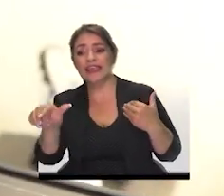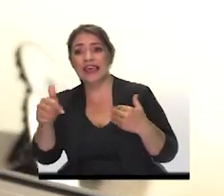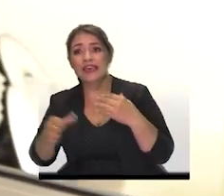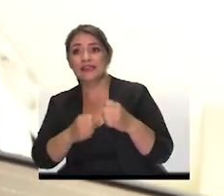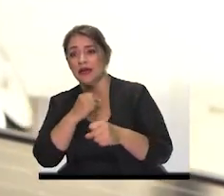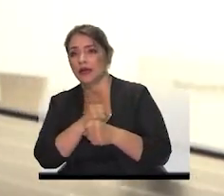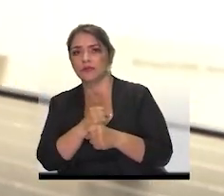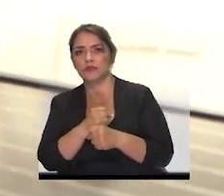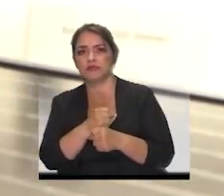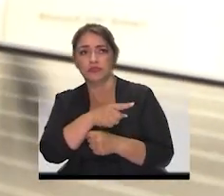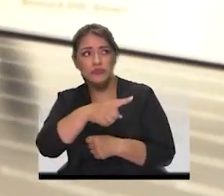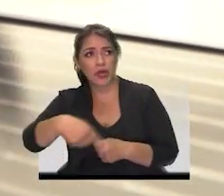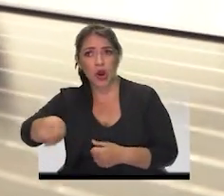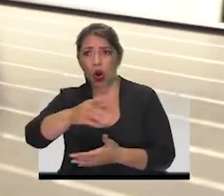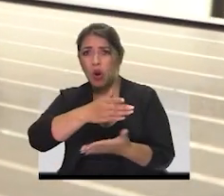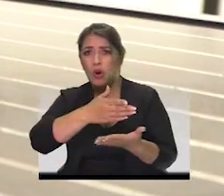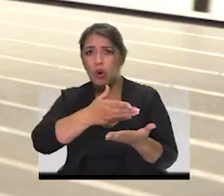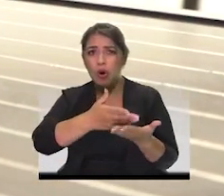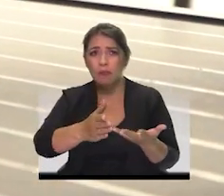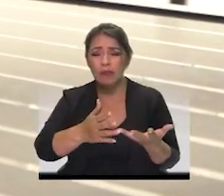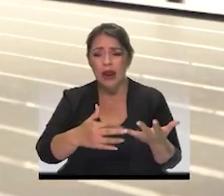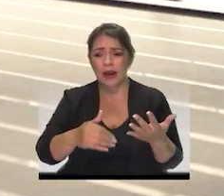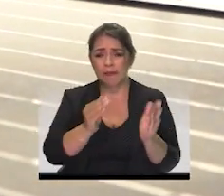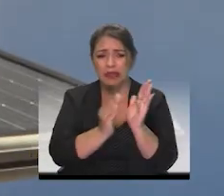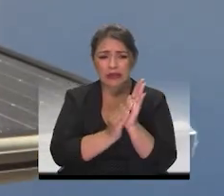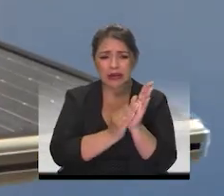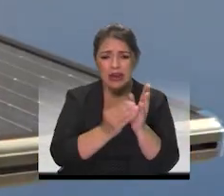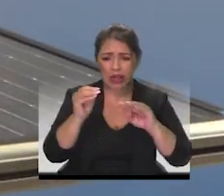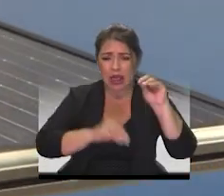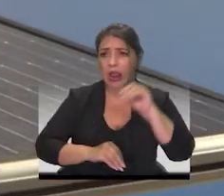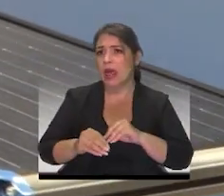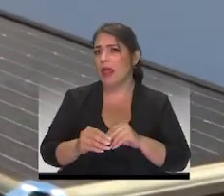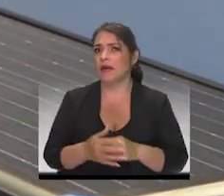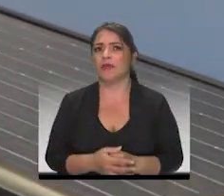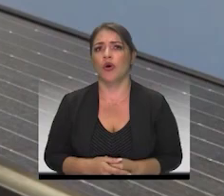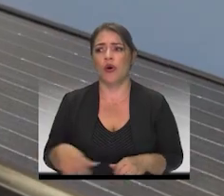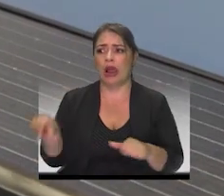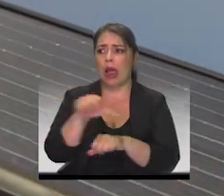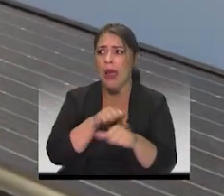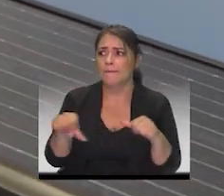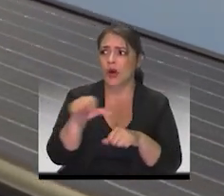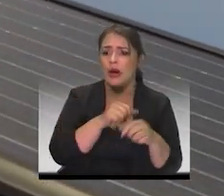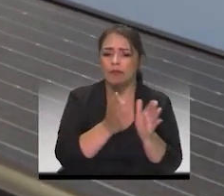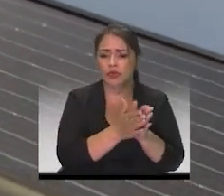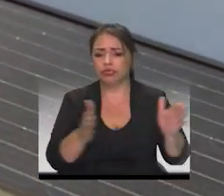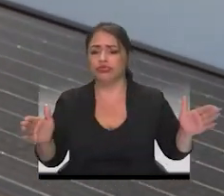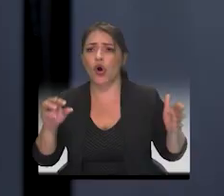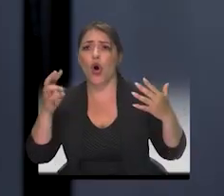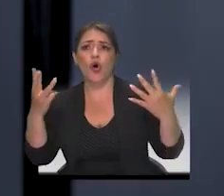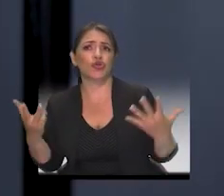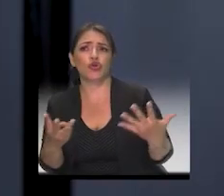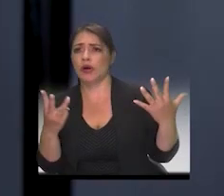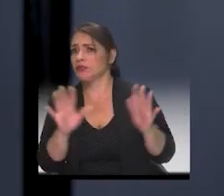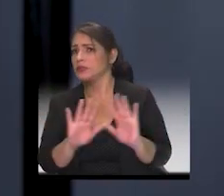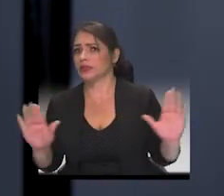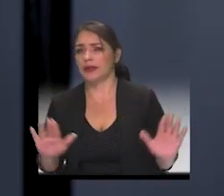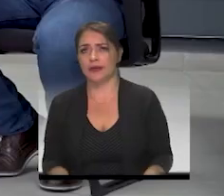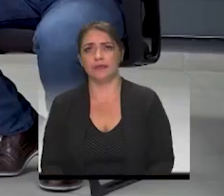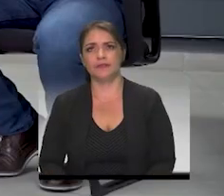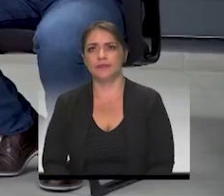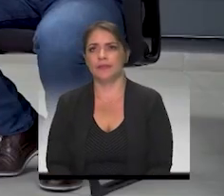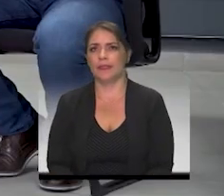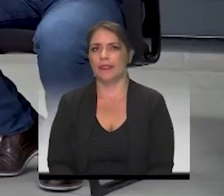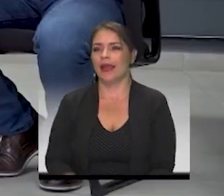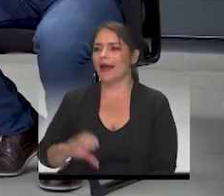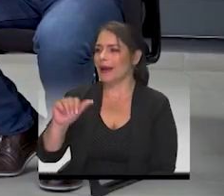a consumir materiales para fabricar luminarias, no va a haber un recambio en todo este periodo de vida útil de las luminarias. Bueno,